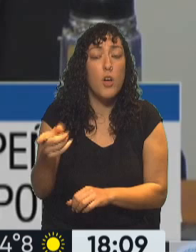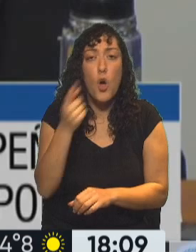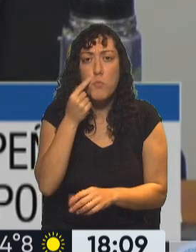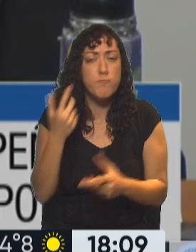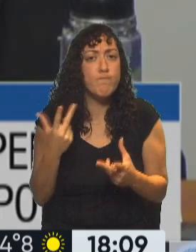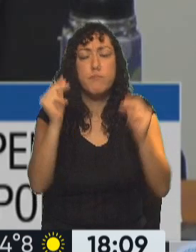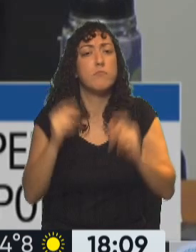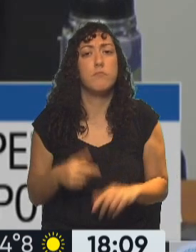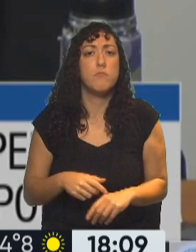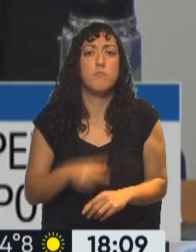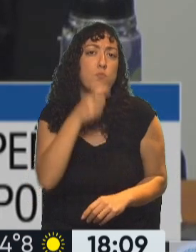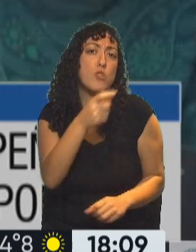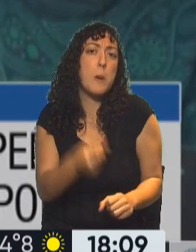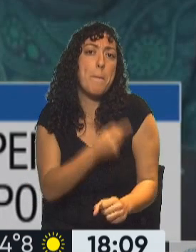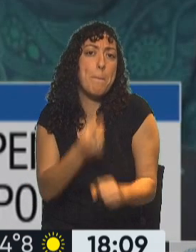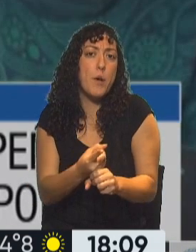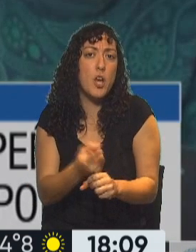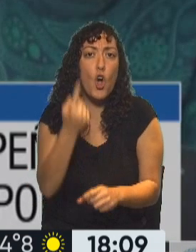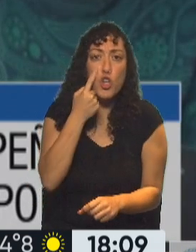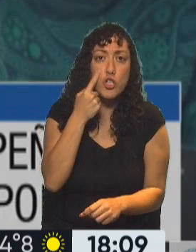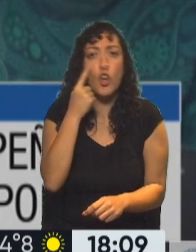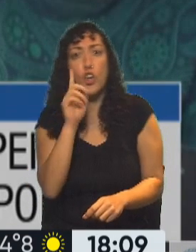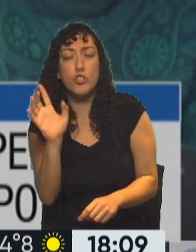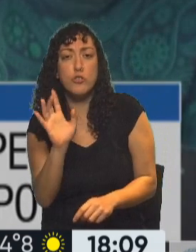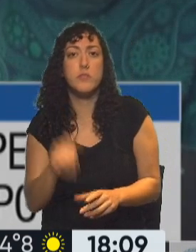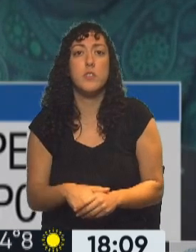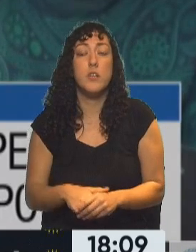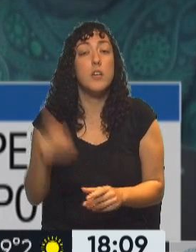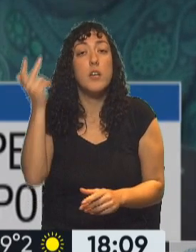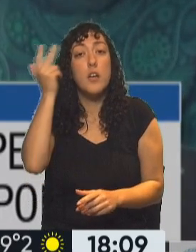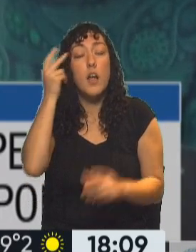siquiera la respuesta de si lo conocía o no lo conocía. Yo me amparo en el artículo 18. Bueno,